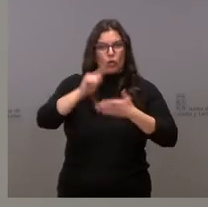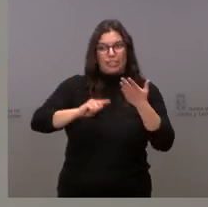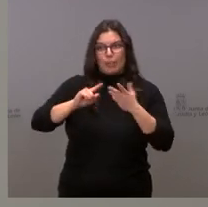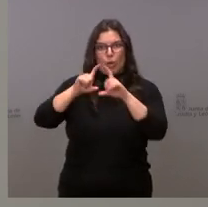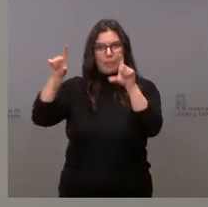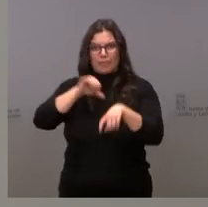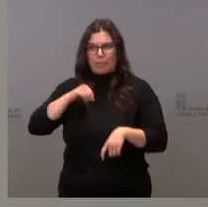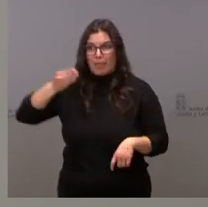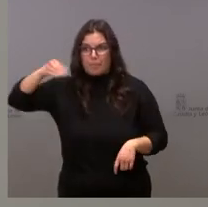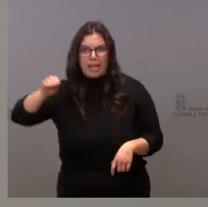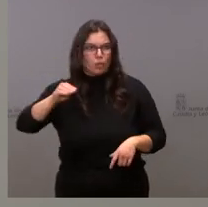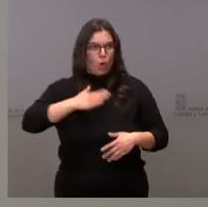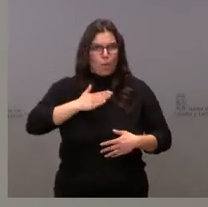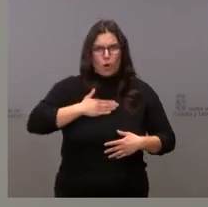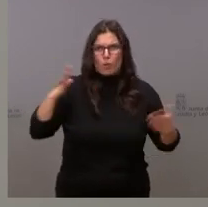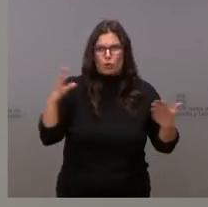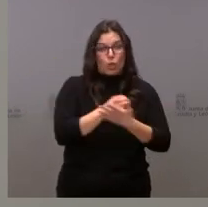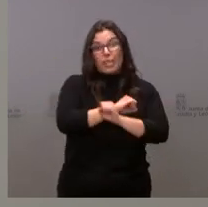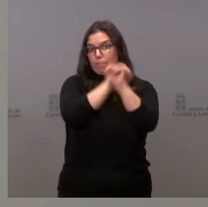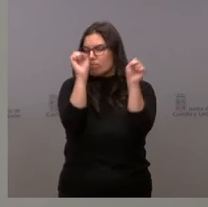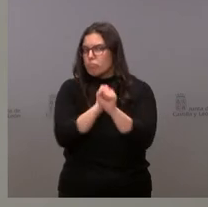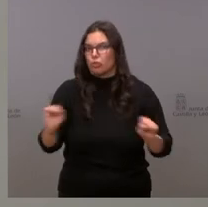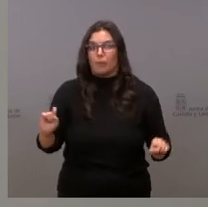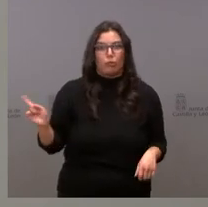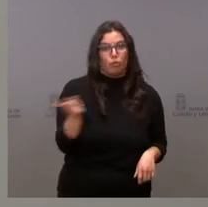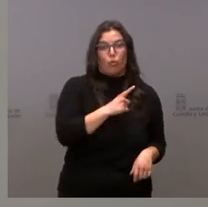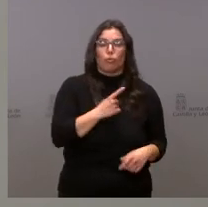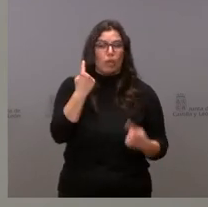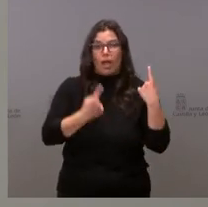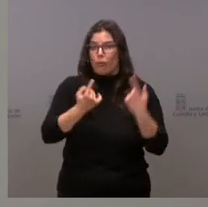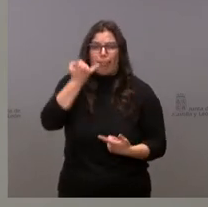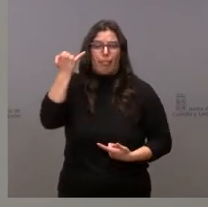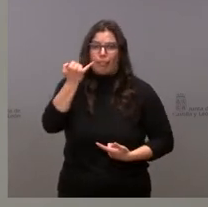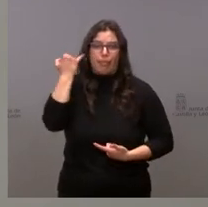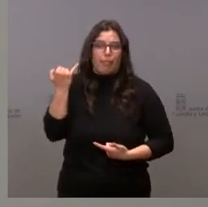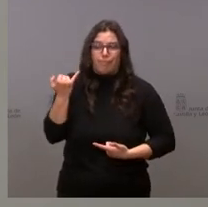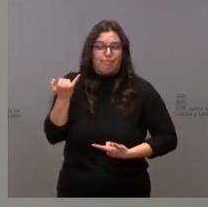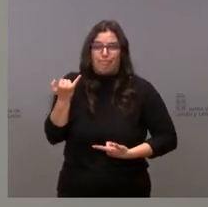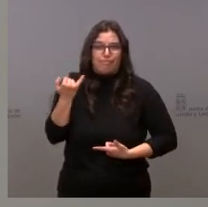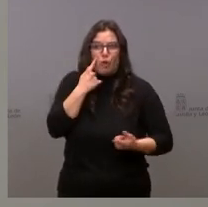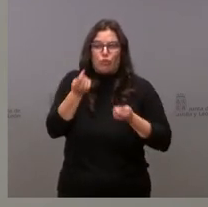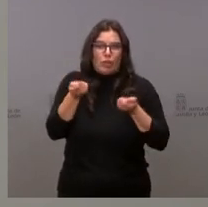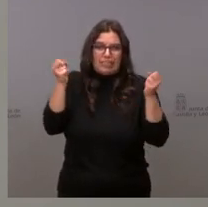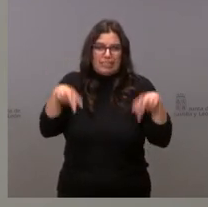puesto y es posible y es probable que haya casos que no hayan se han escapado